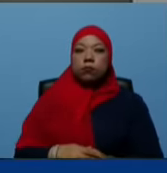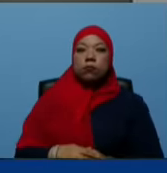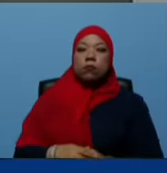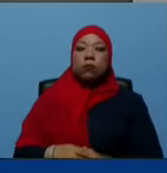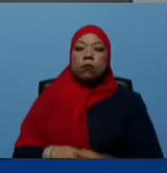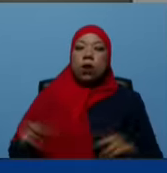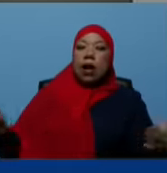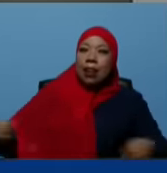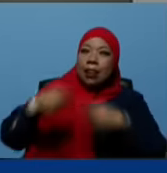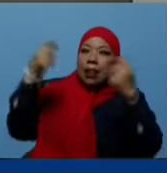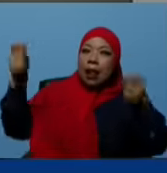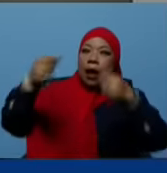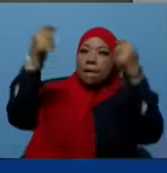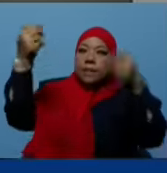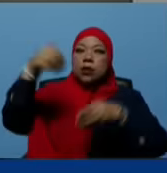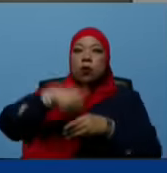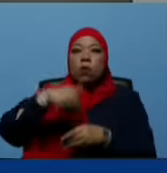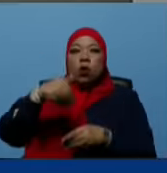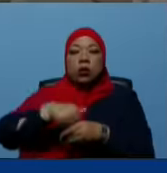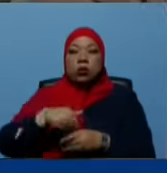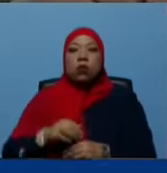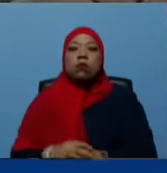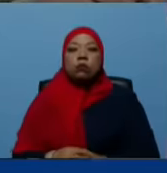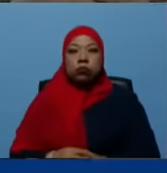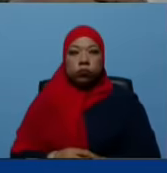en la campaña electoral.